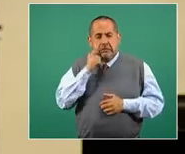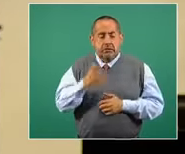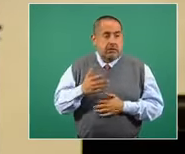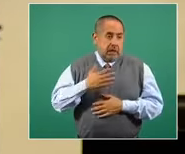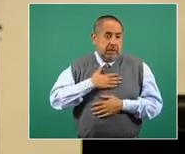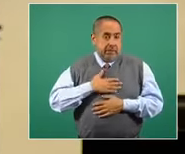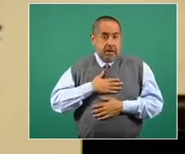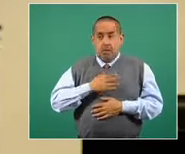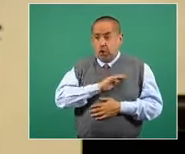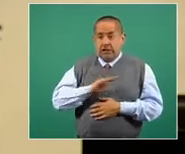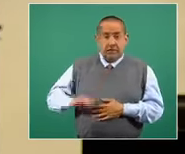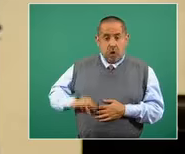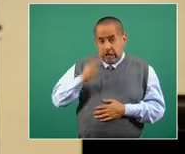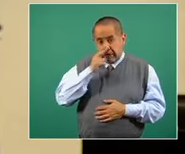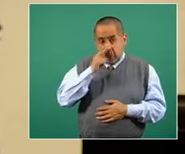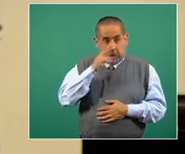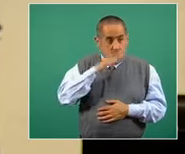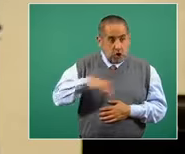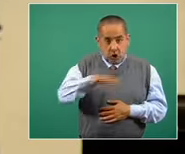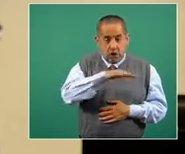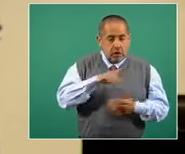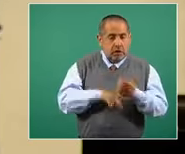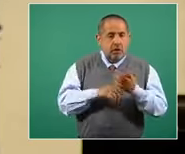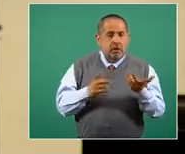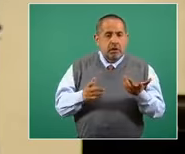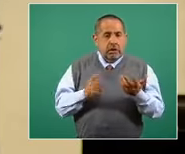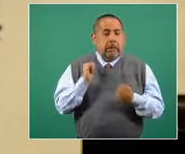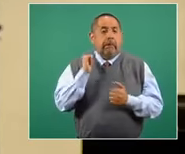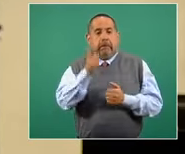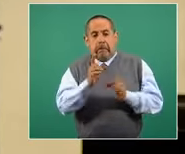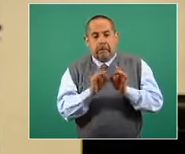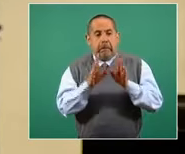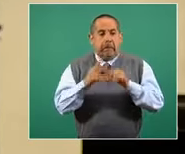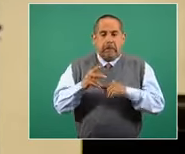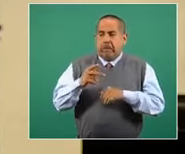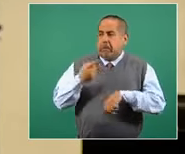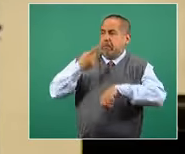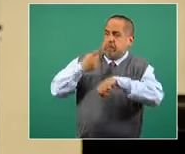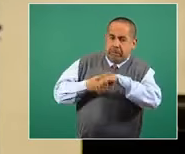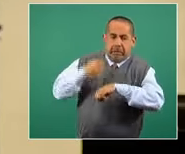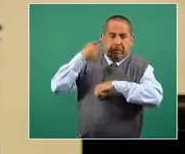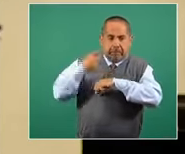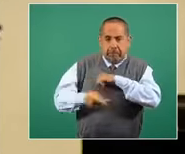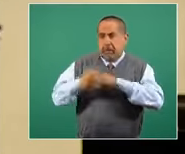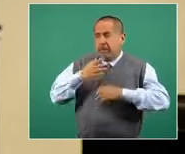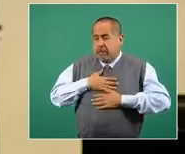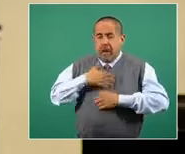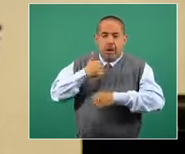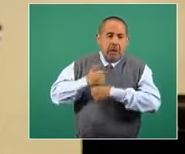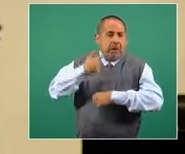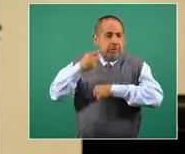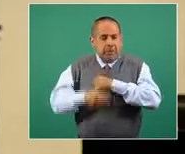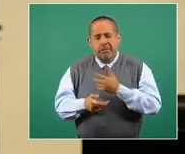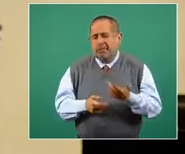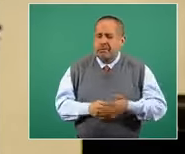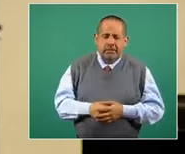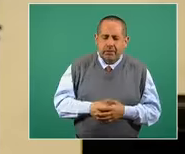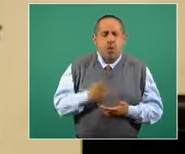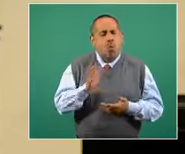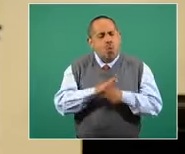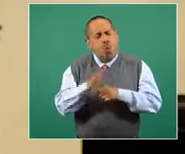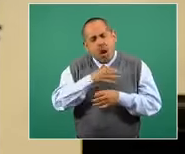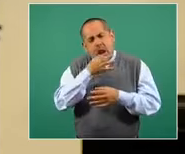municipio de Nezahualcóyotl, por temor precisamente a que algo les pase a sus abuelos, a sus familiares. ¿Cuál sería el mensaje? Y en todo